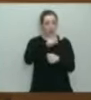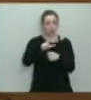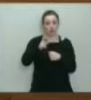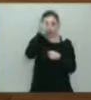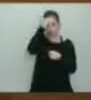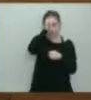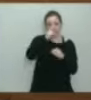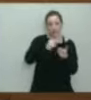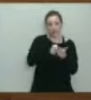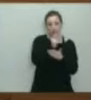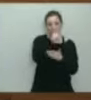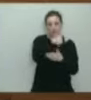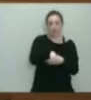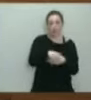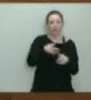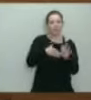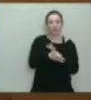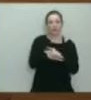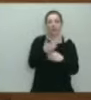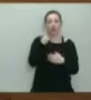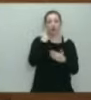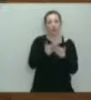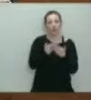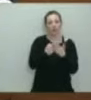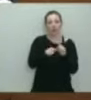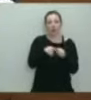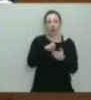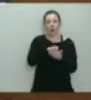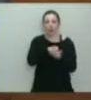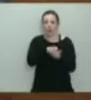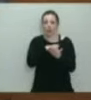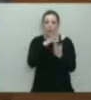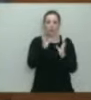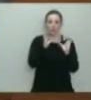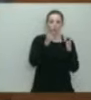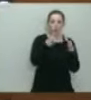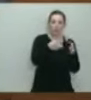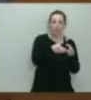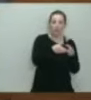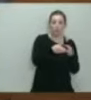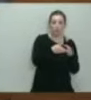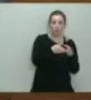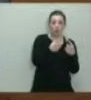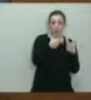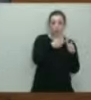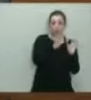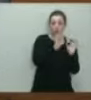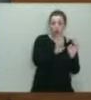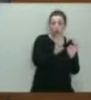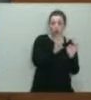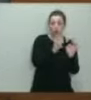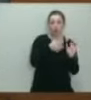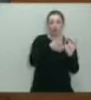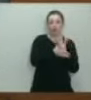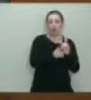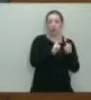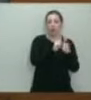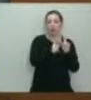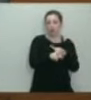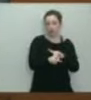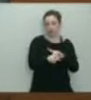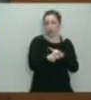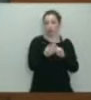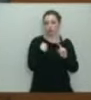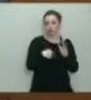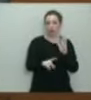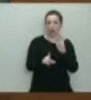buena medida podía justificar la incertidumbre con que en esos colectivos, en ese sector, se vivió las modificaciones que se adoptaron en